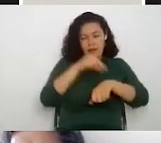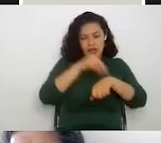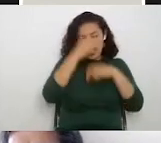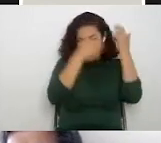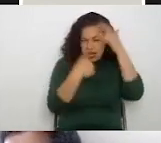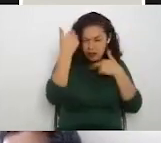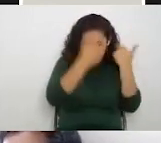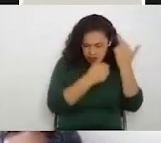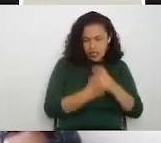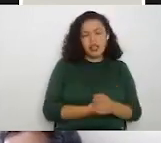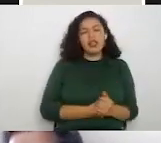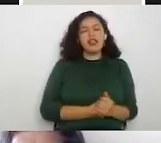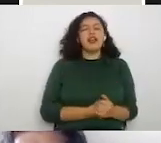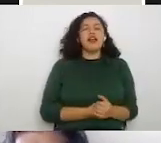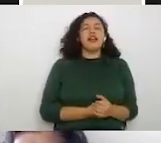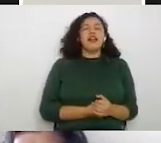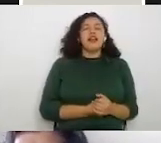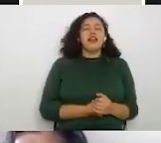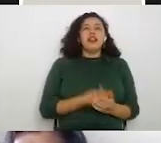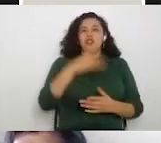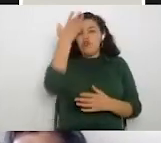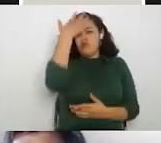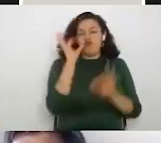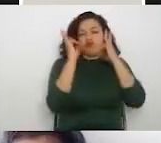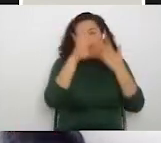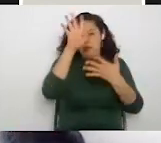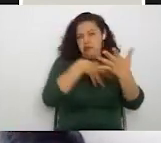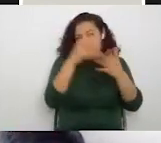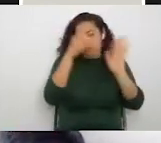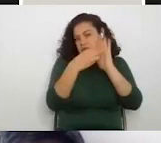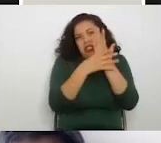como dice usted, el propio formato ya establece pues cuáles son